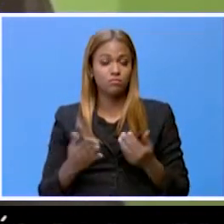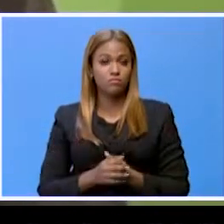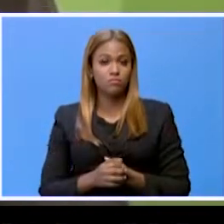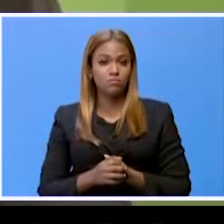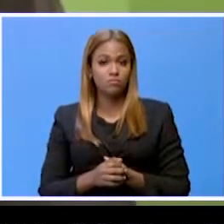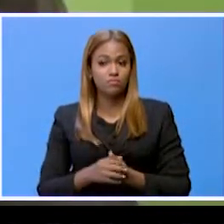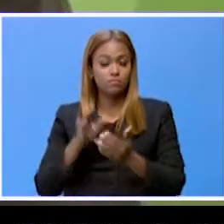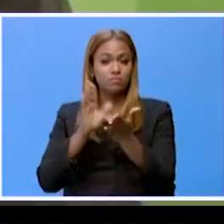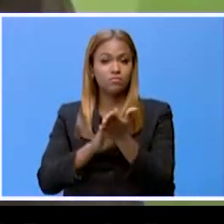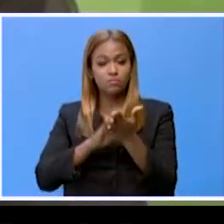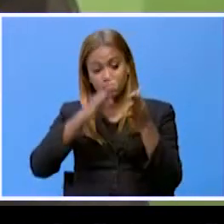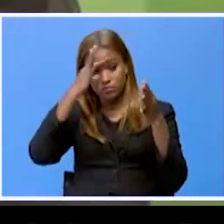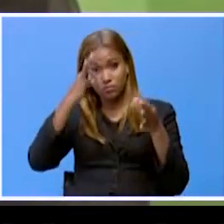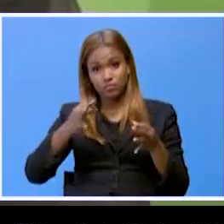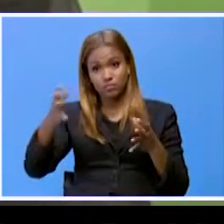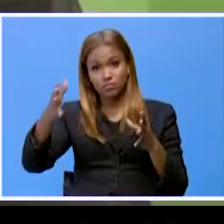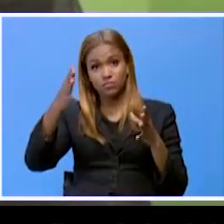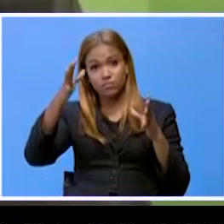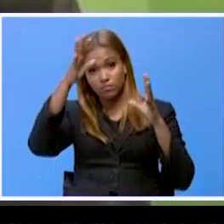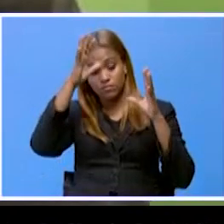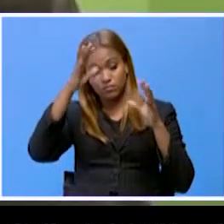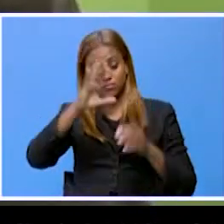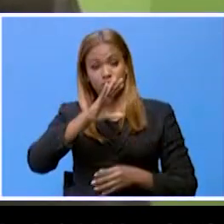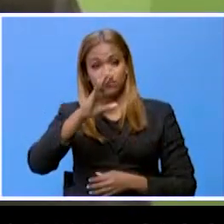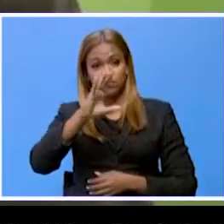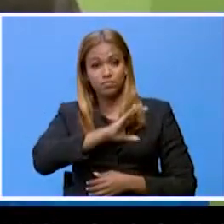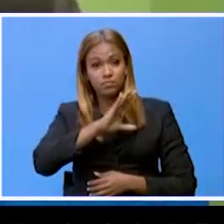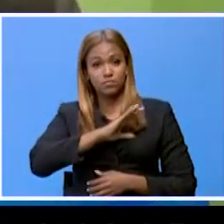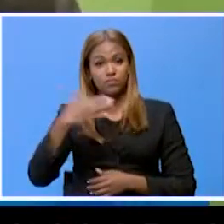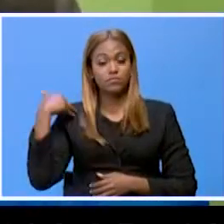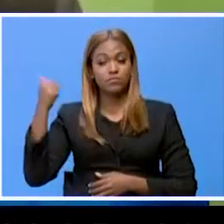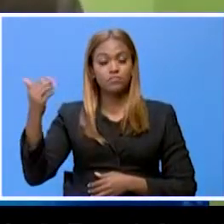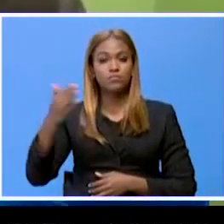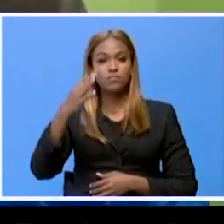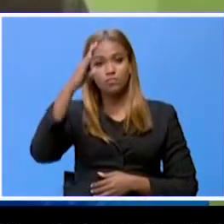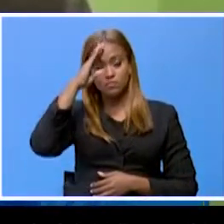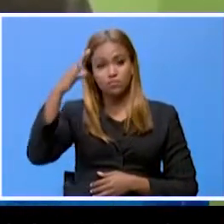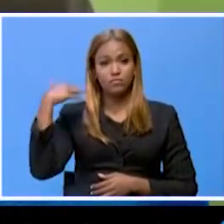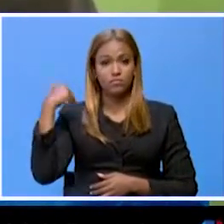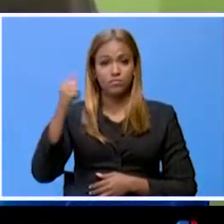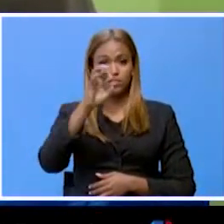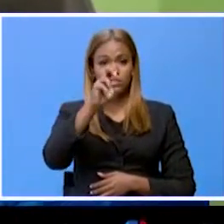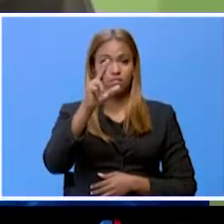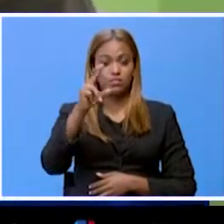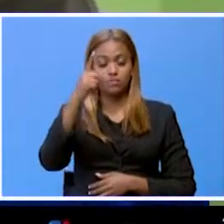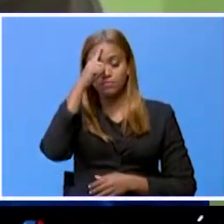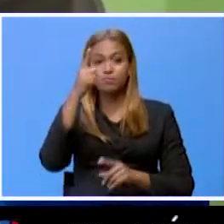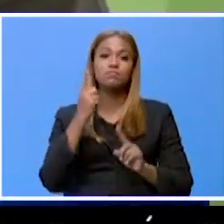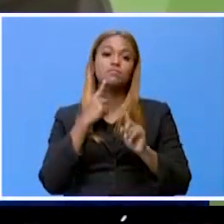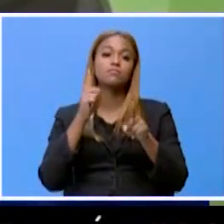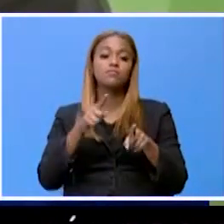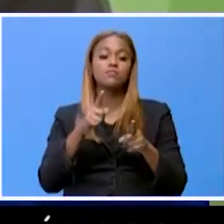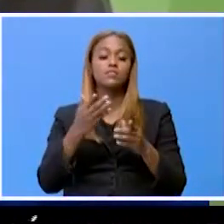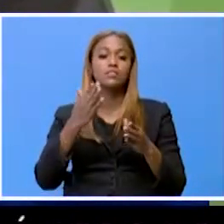a la decisión del jefe de la policía, Mayor General Edward Sánchez, de